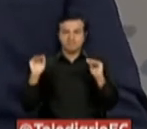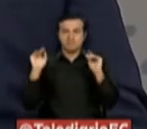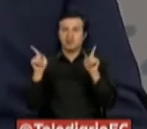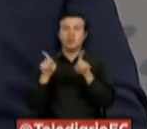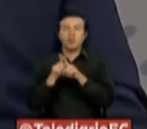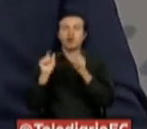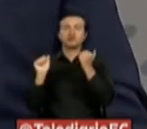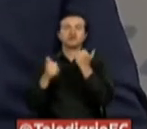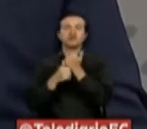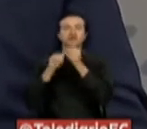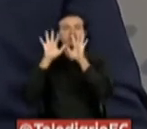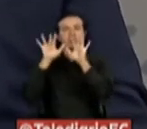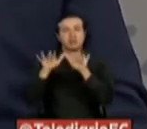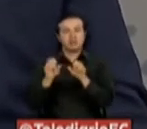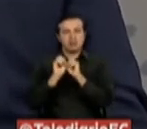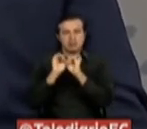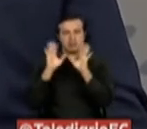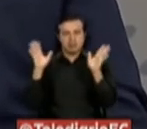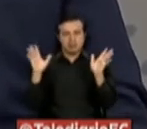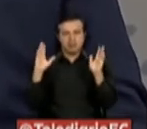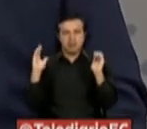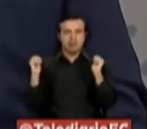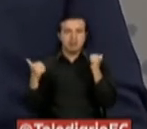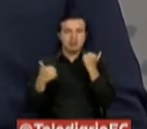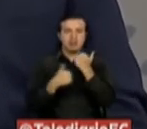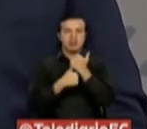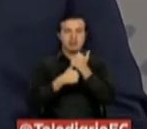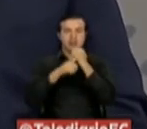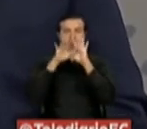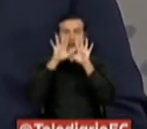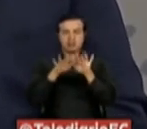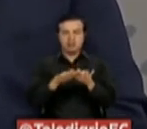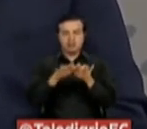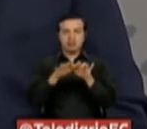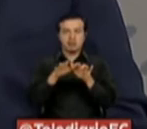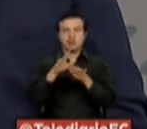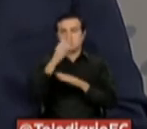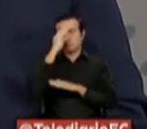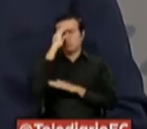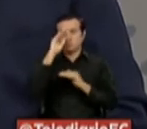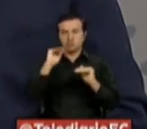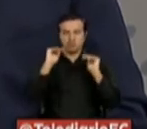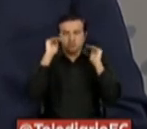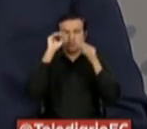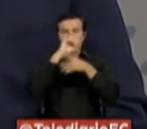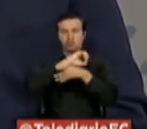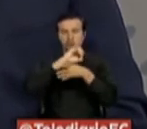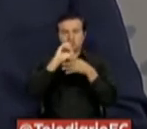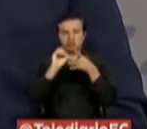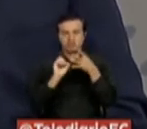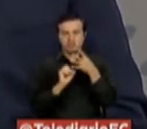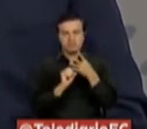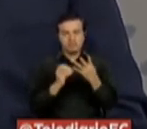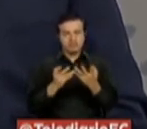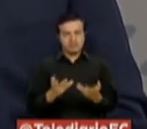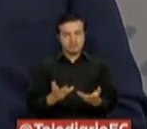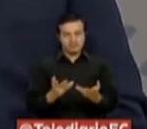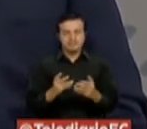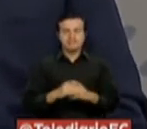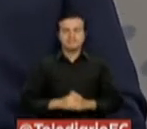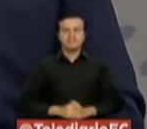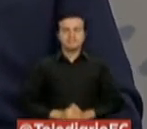de subsecretaría general adscrita a la Secretaría Nacional de Educación Superior, Ciencia, Tecnología